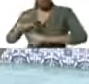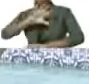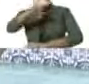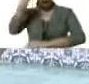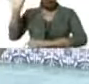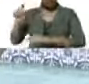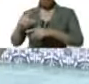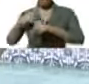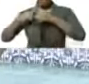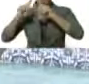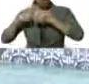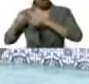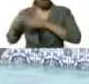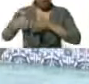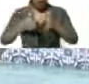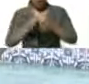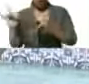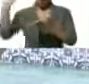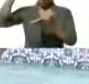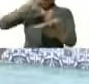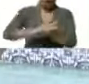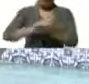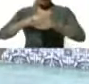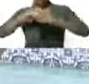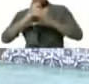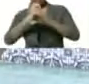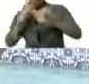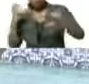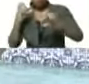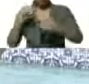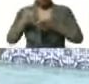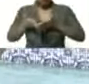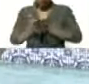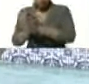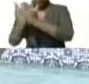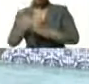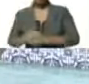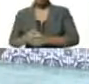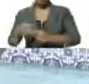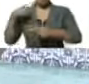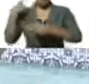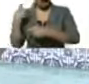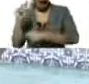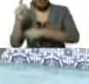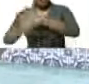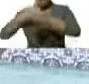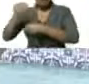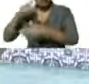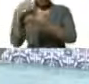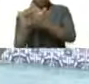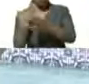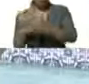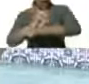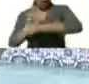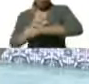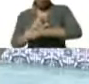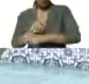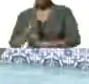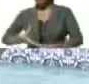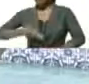por distintas vías, aérea, terrestre, acuática, hay que realizarle la prueba rápida. Es